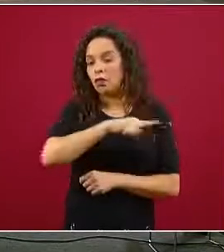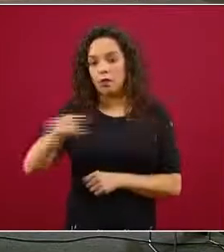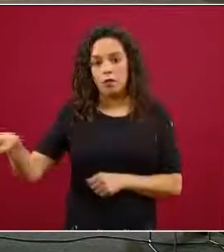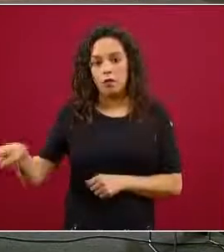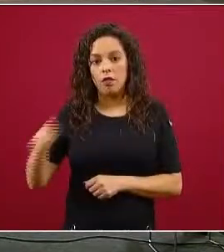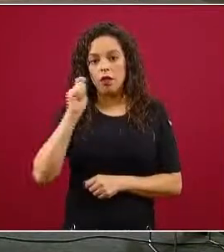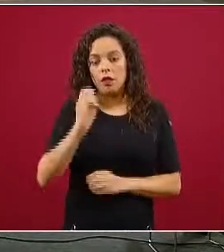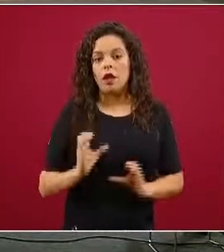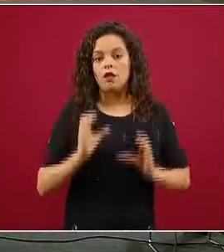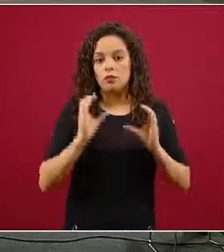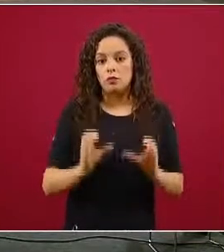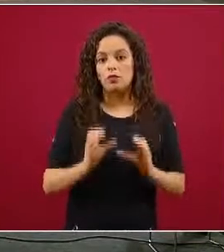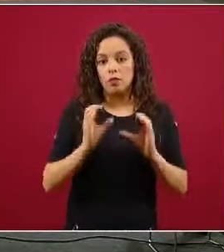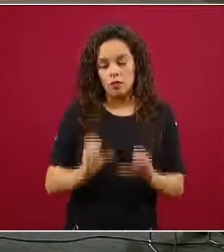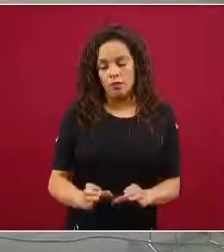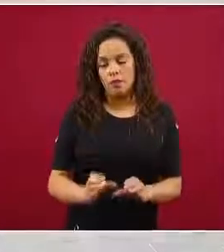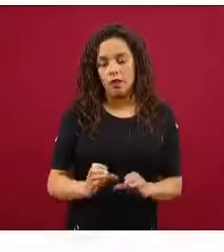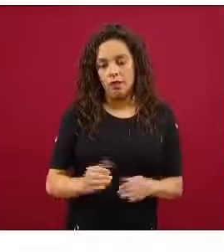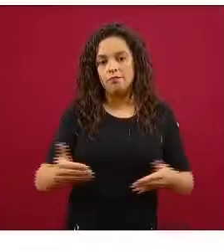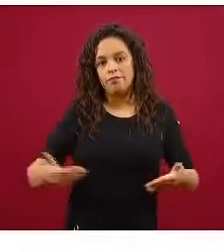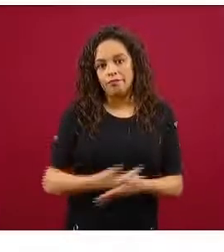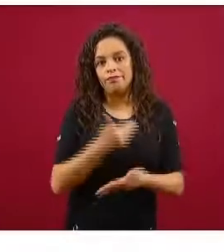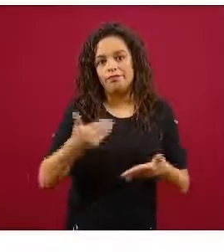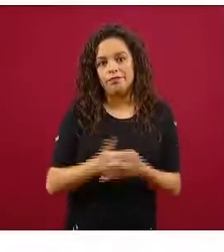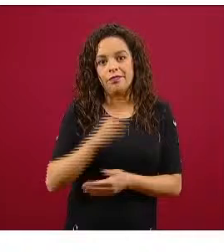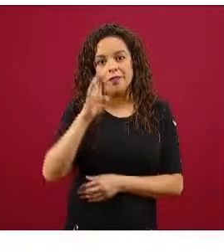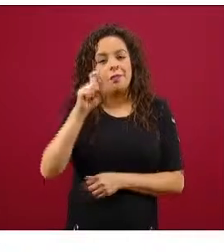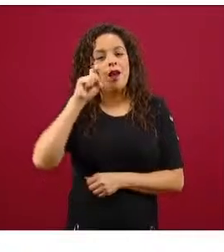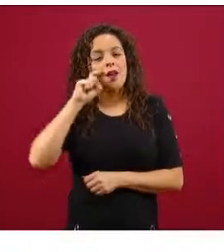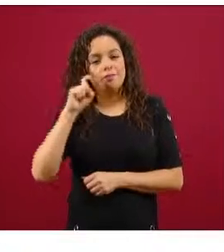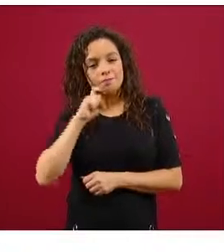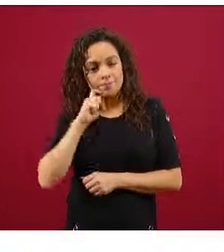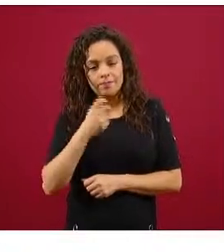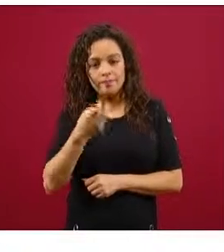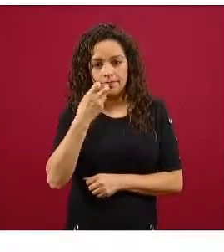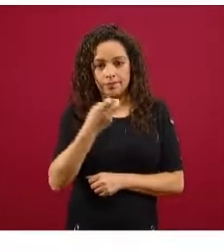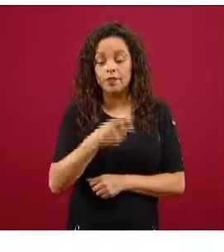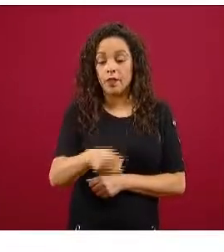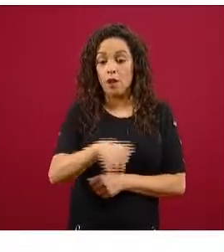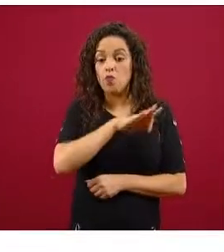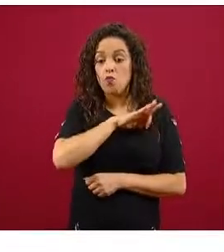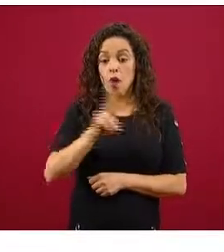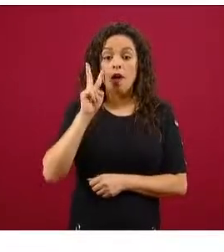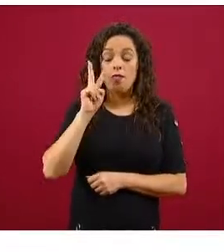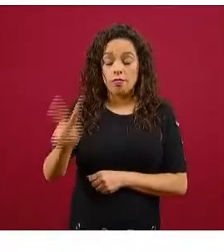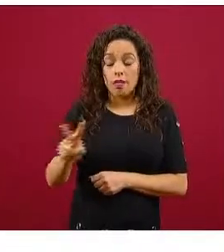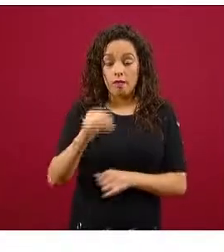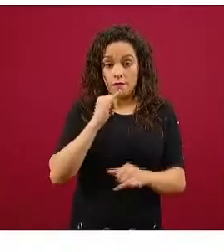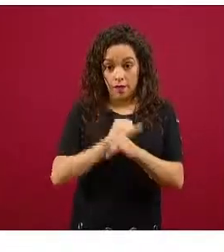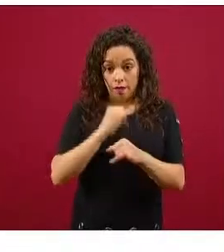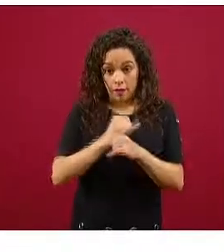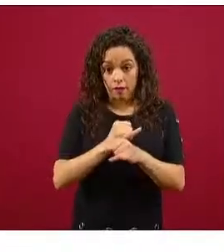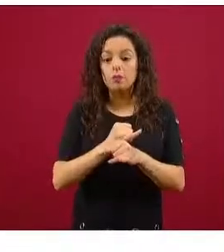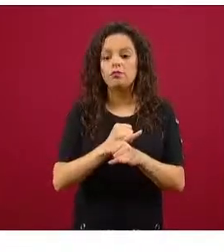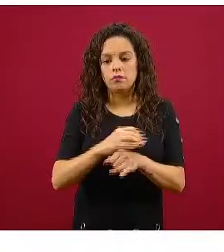a COVID-19 y recordarles también que en el sitio de coronavirus estará este lineamiento